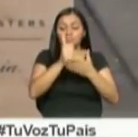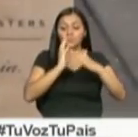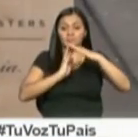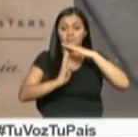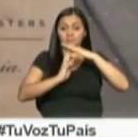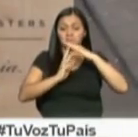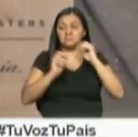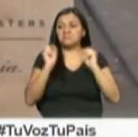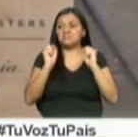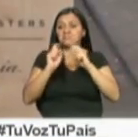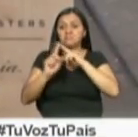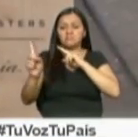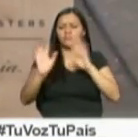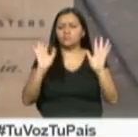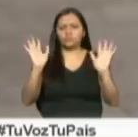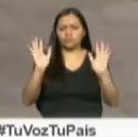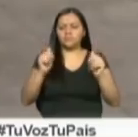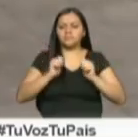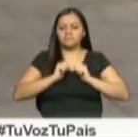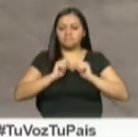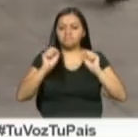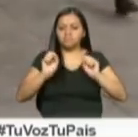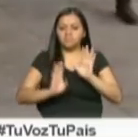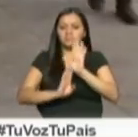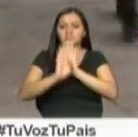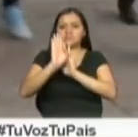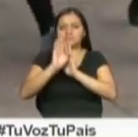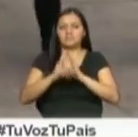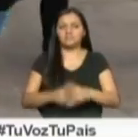refugiados sean autosuficientes en su nuevo país.